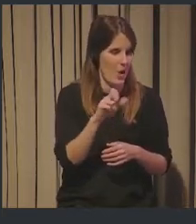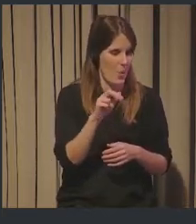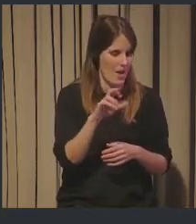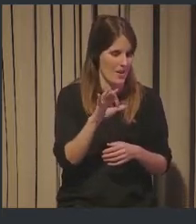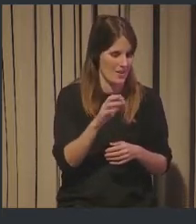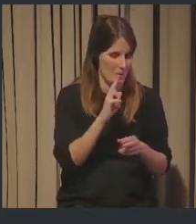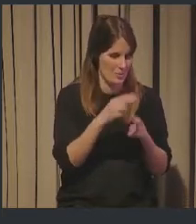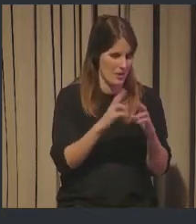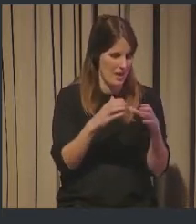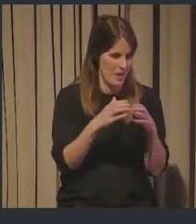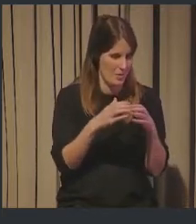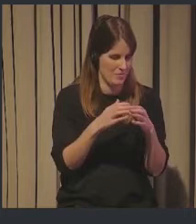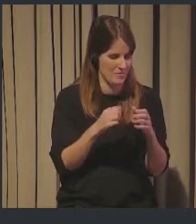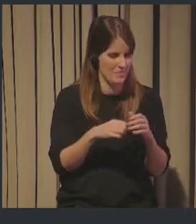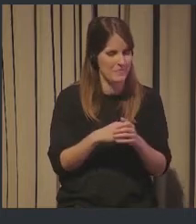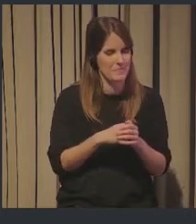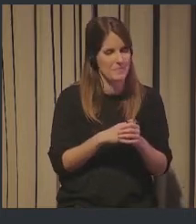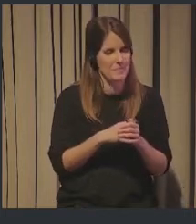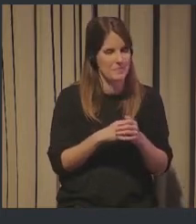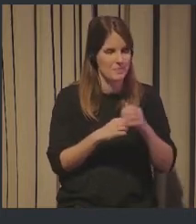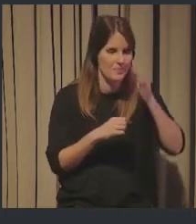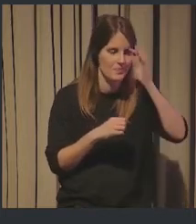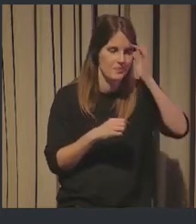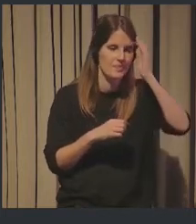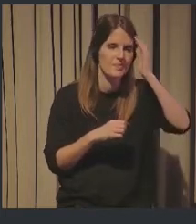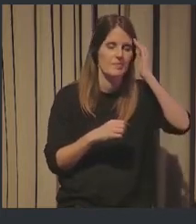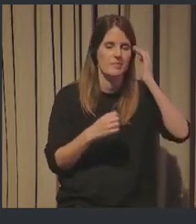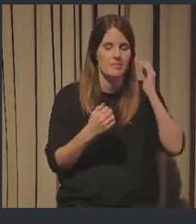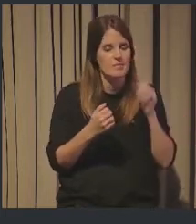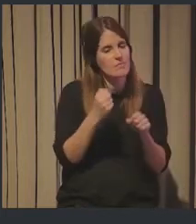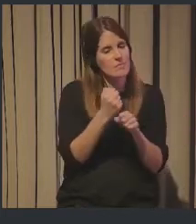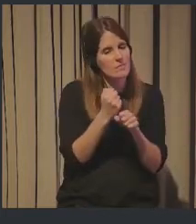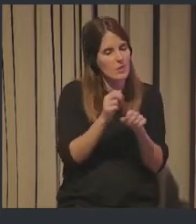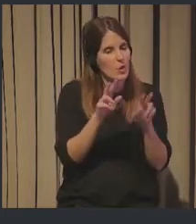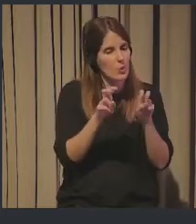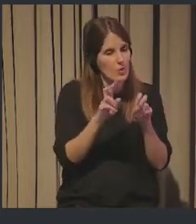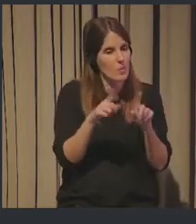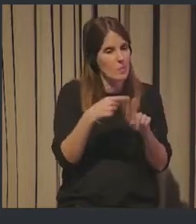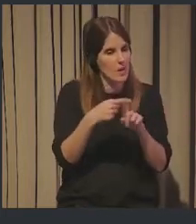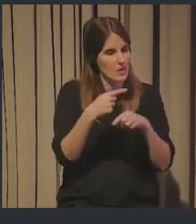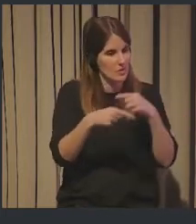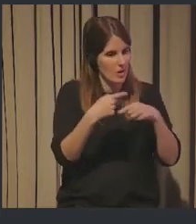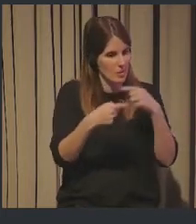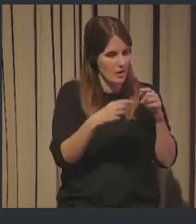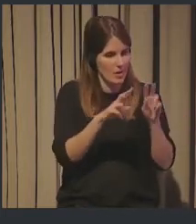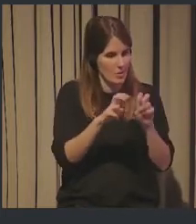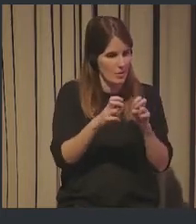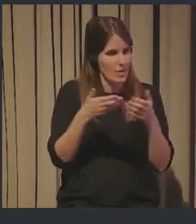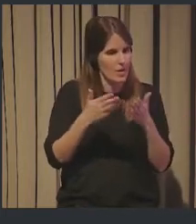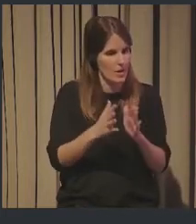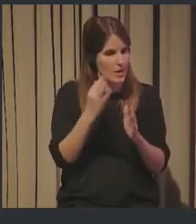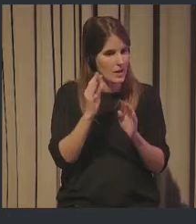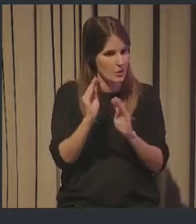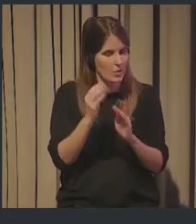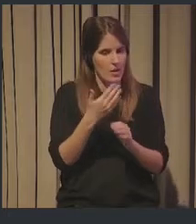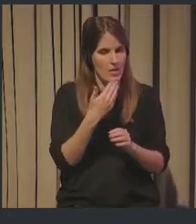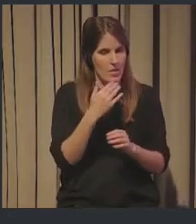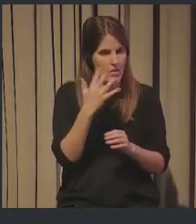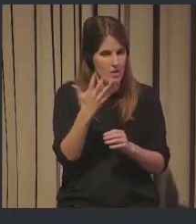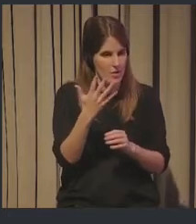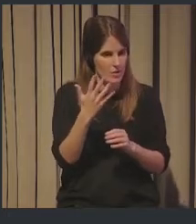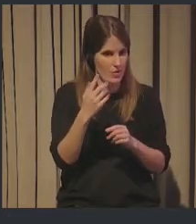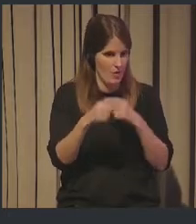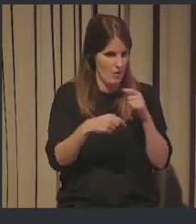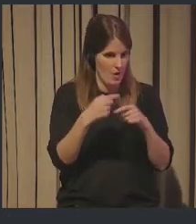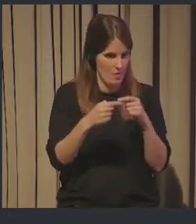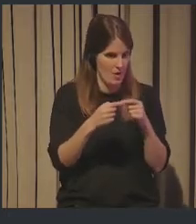Y no solo tenía una nueva profesión, sino que tenía una nueva familia. Trajo a su hija de 5 años a la familia